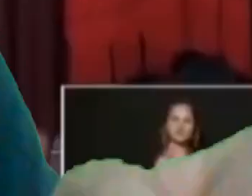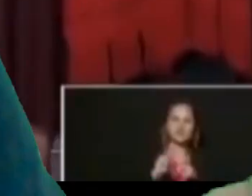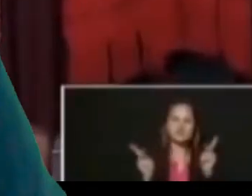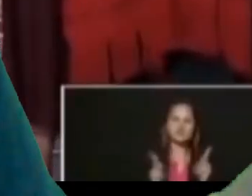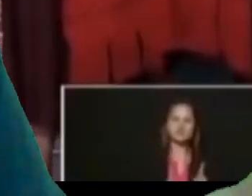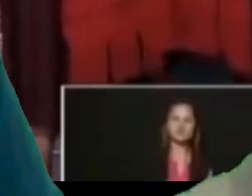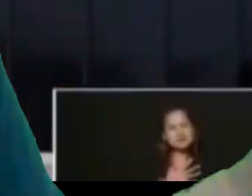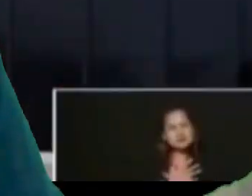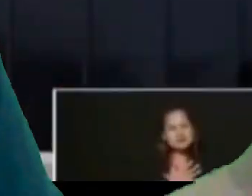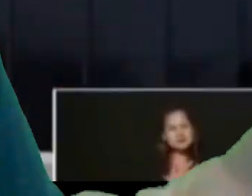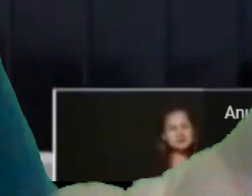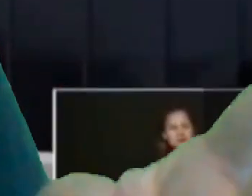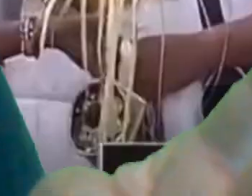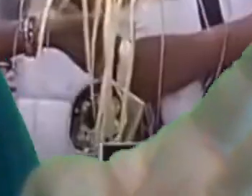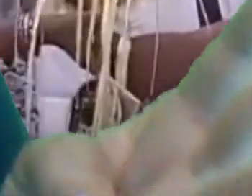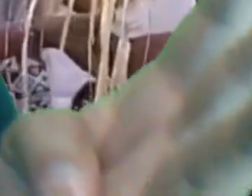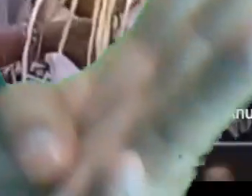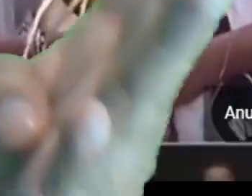Sus declaraciones,